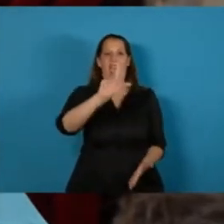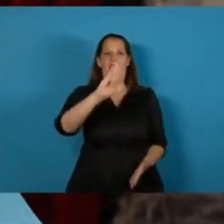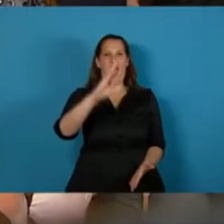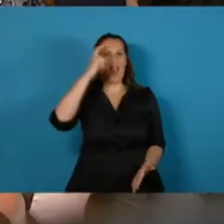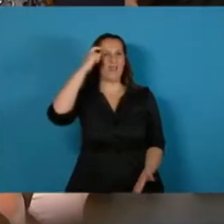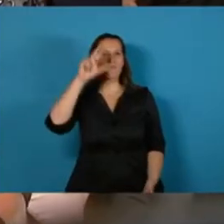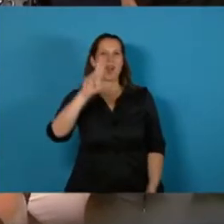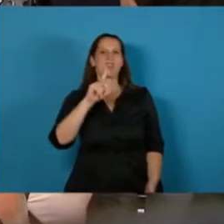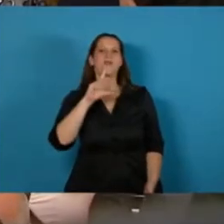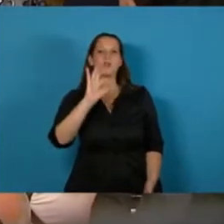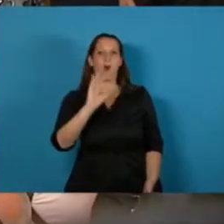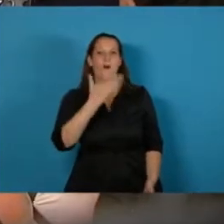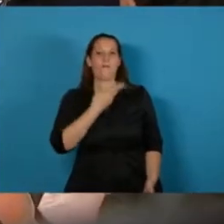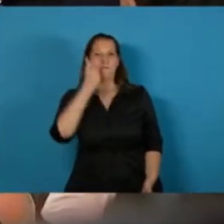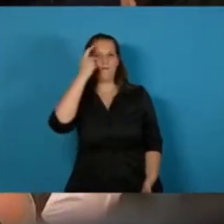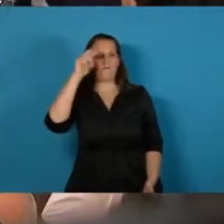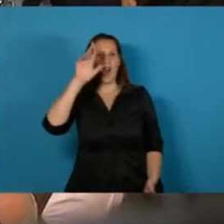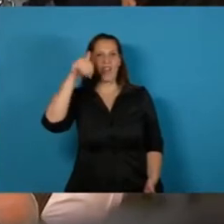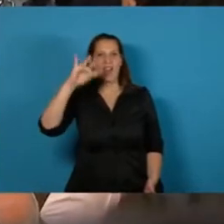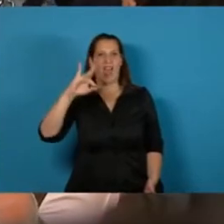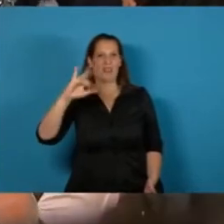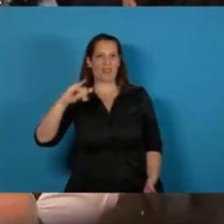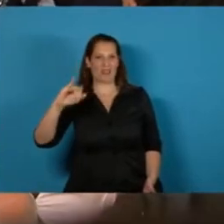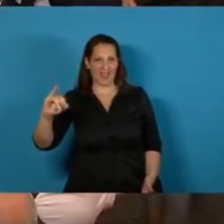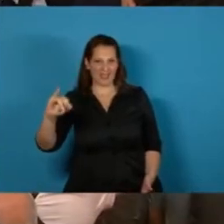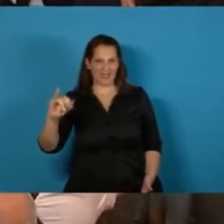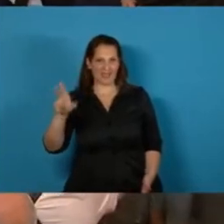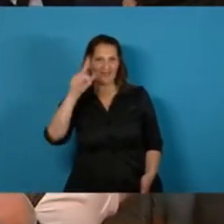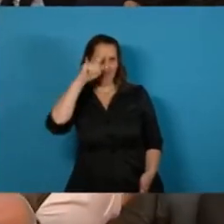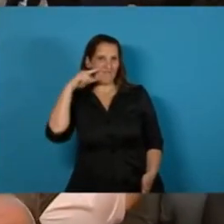Fernández, y a la señora